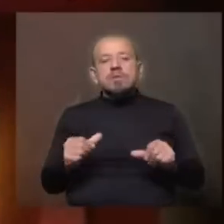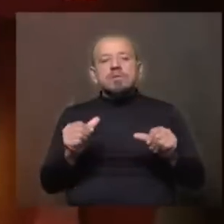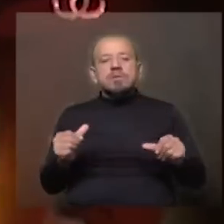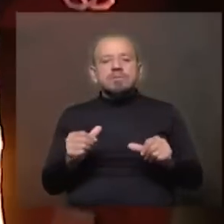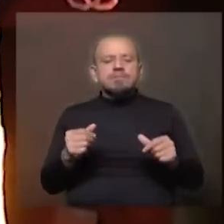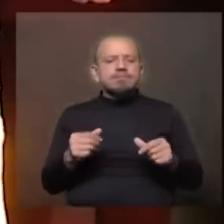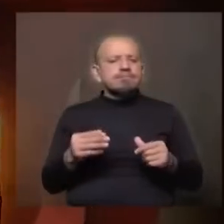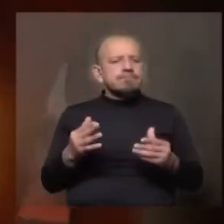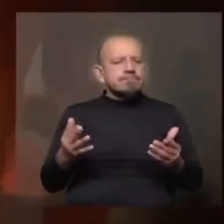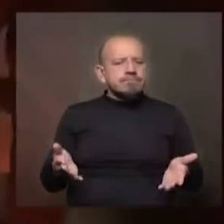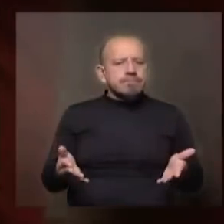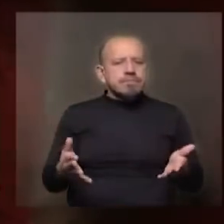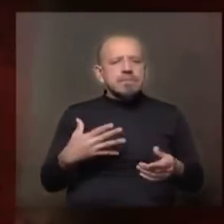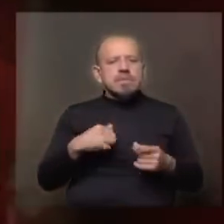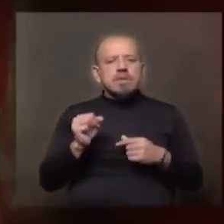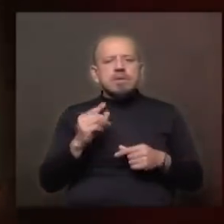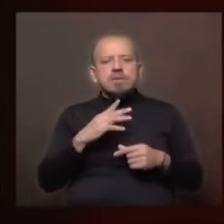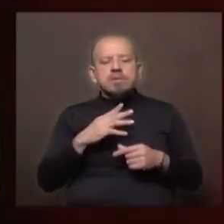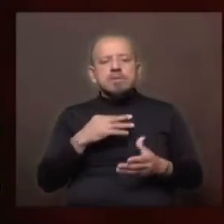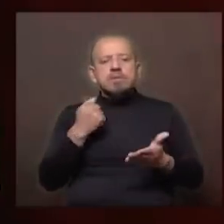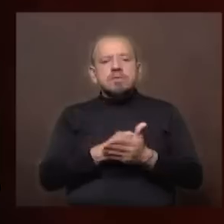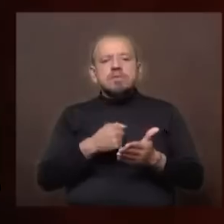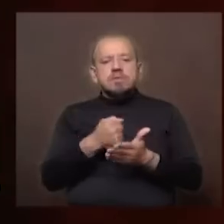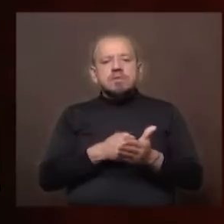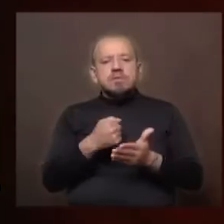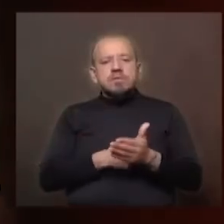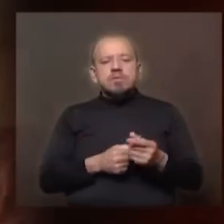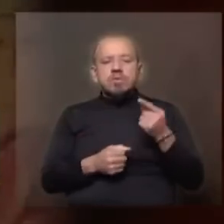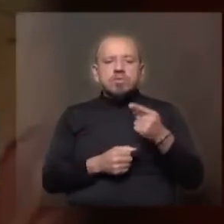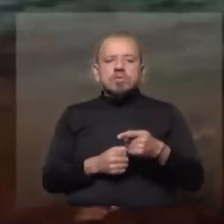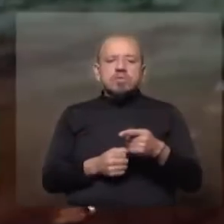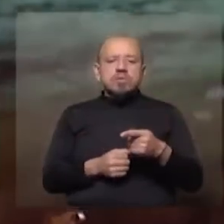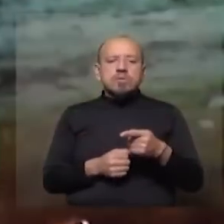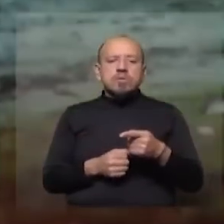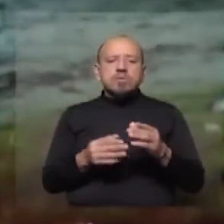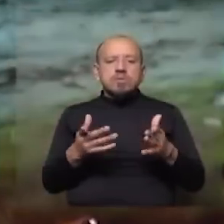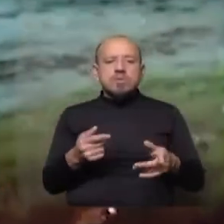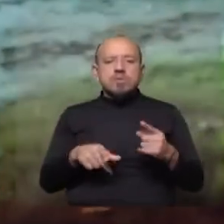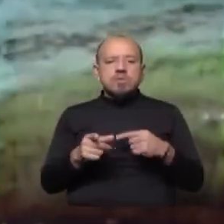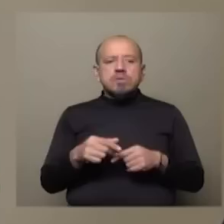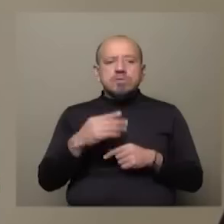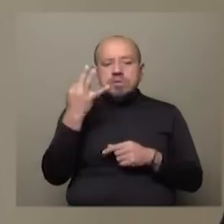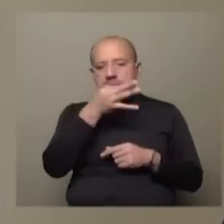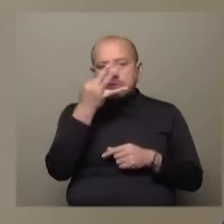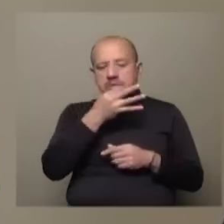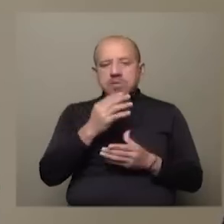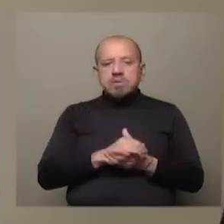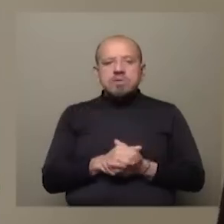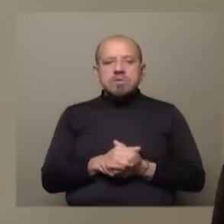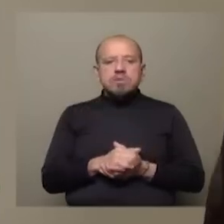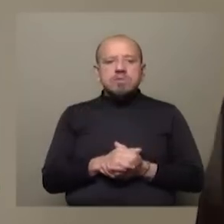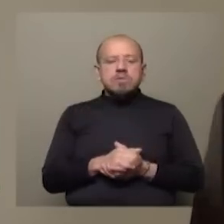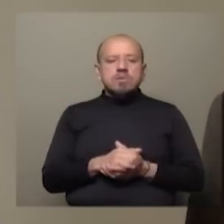una herramienta más que se contará para luchar contra el flagelo que es el narcotráfico estamos en estos